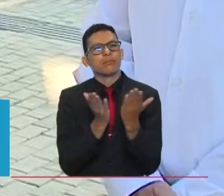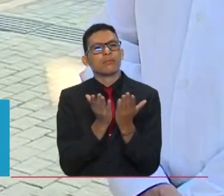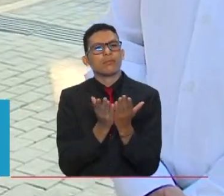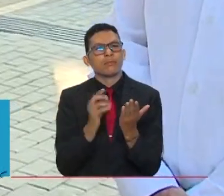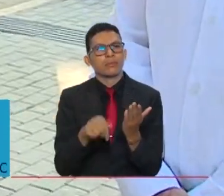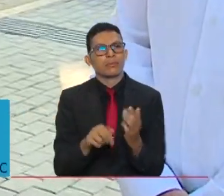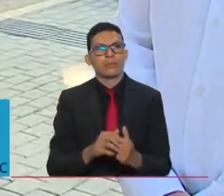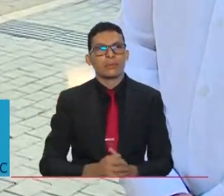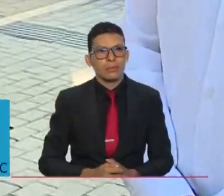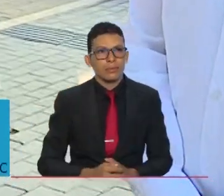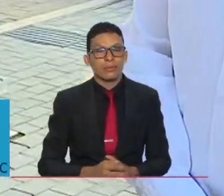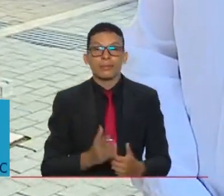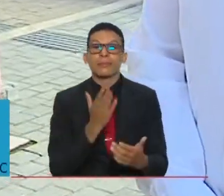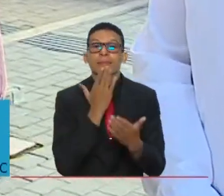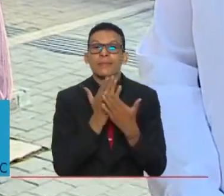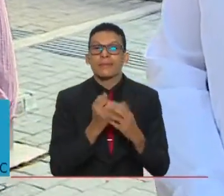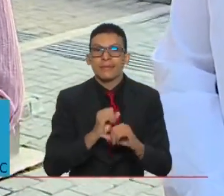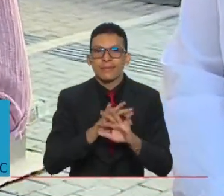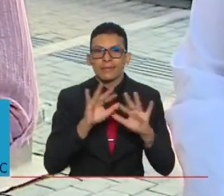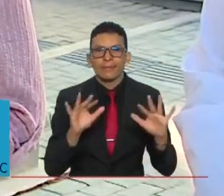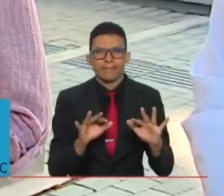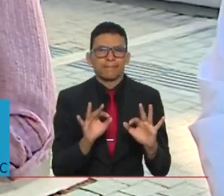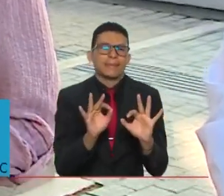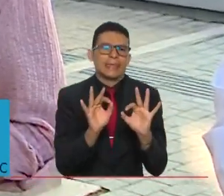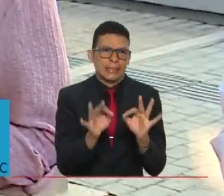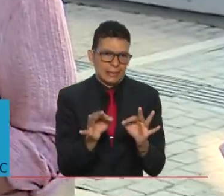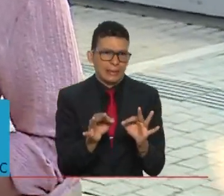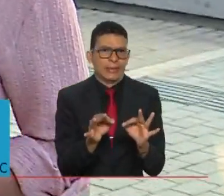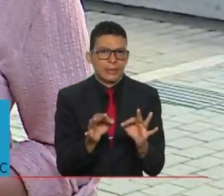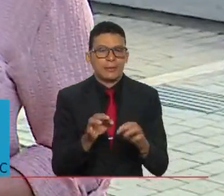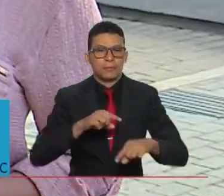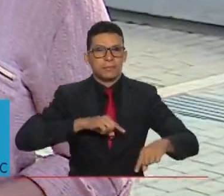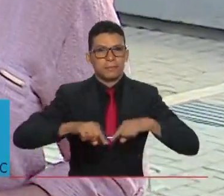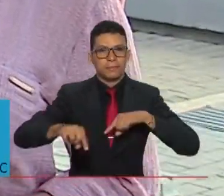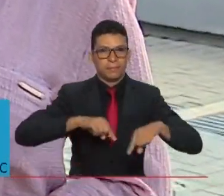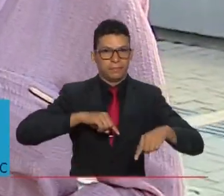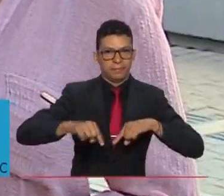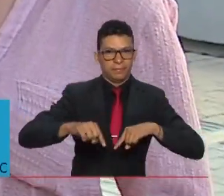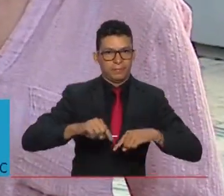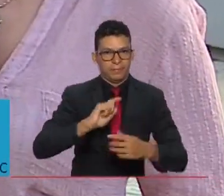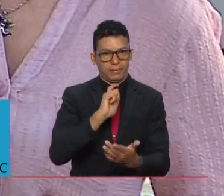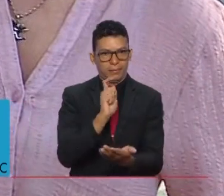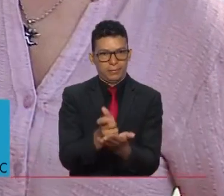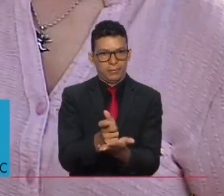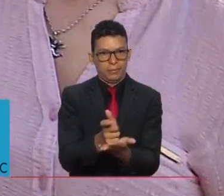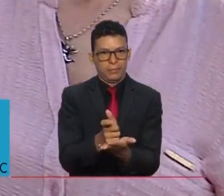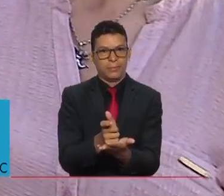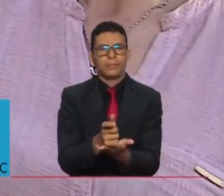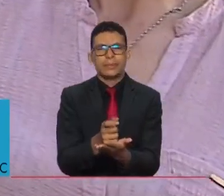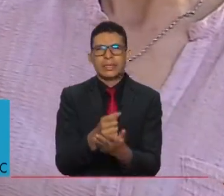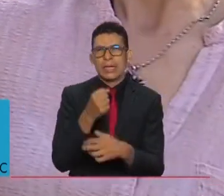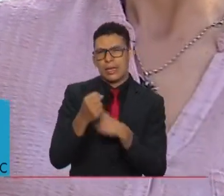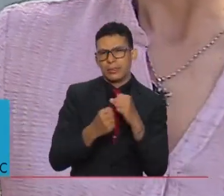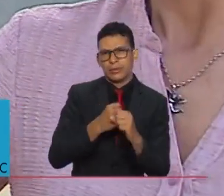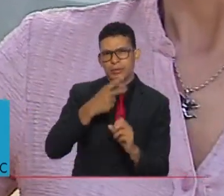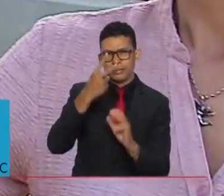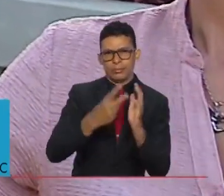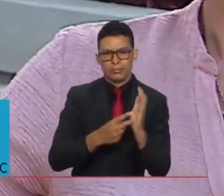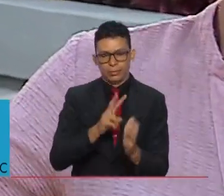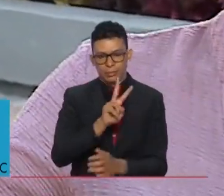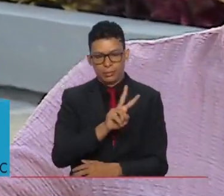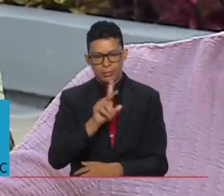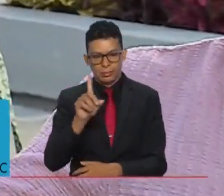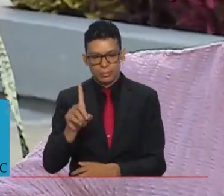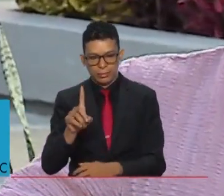Remolino. Bueno, muy buenos días. Sí, efectivamente, la administración municipal desde el año 2021 ha hecho una